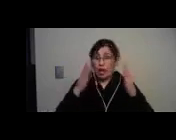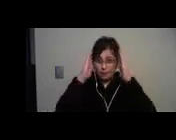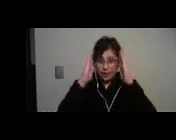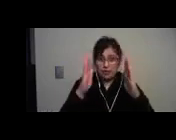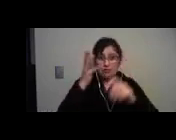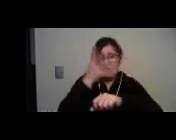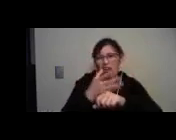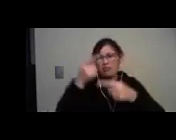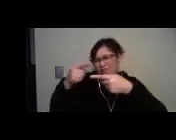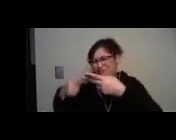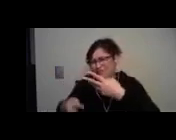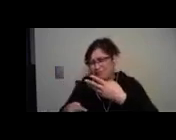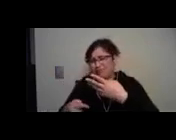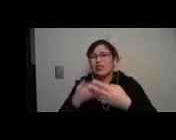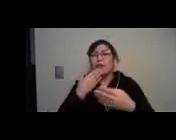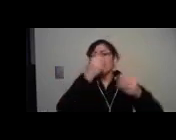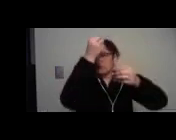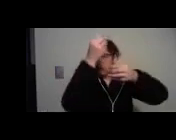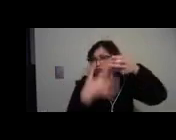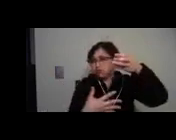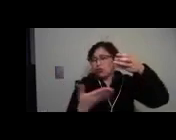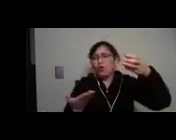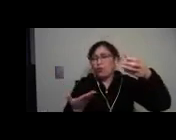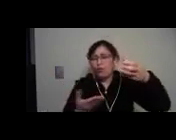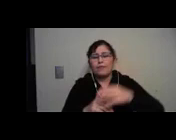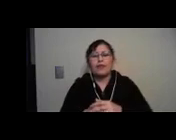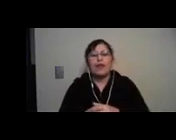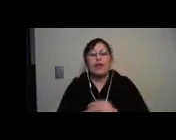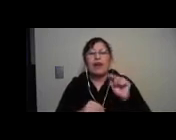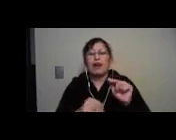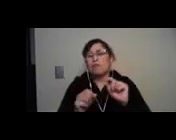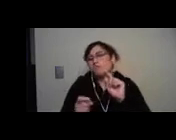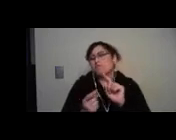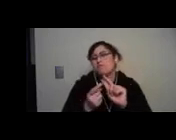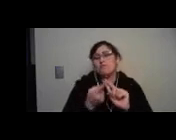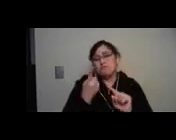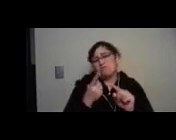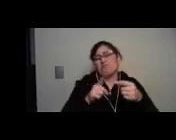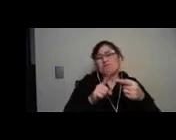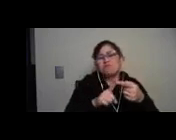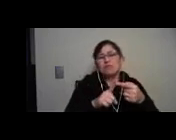otras más, ¿ya? Pero básicamente se clasifican en estas, ¿ya?